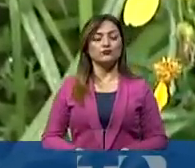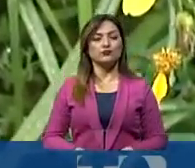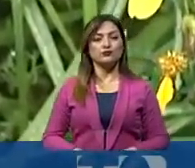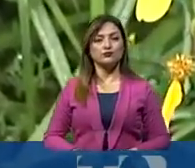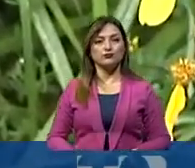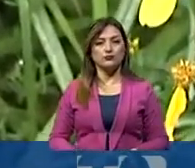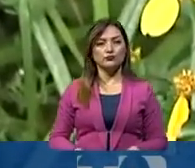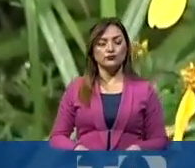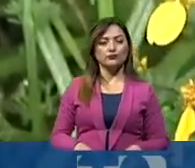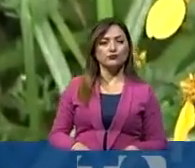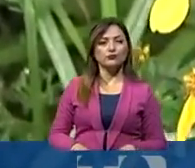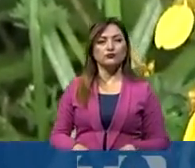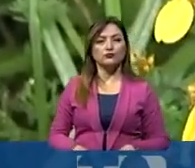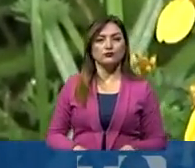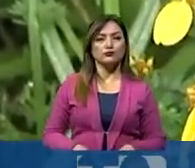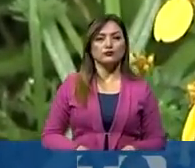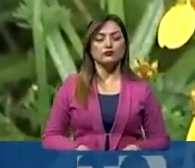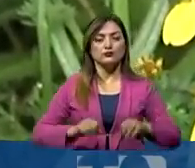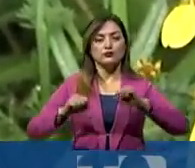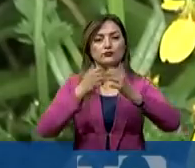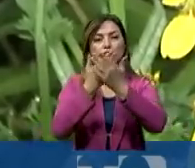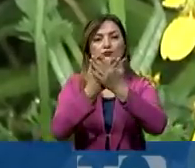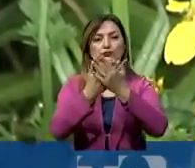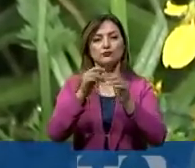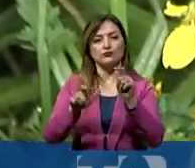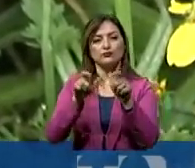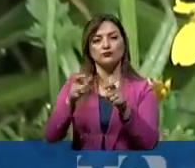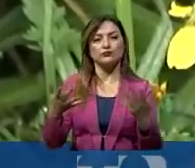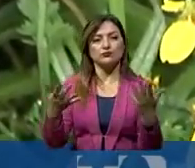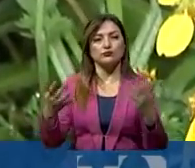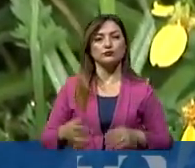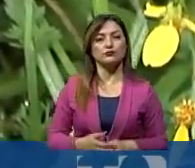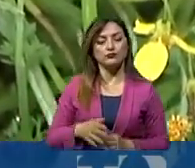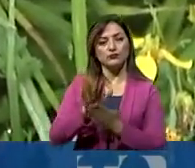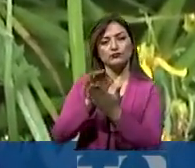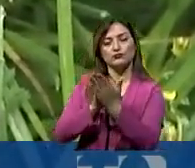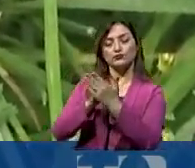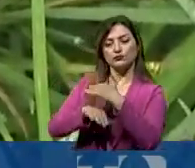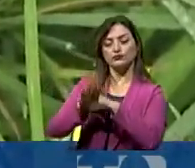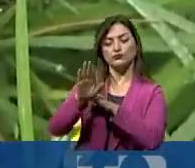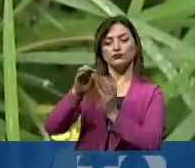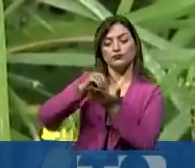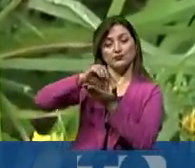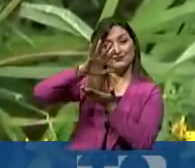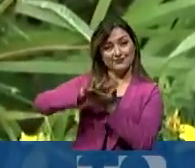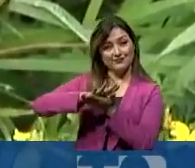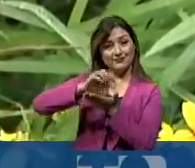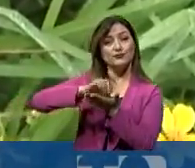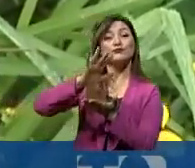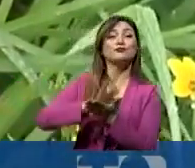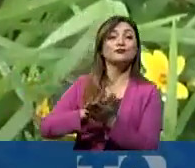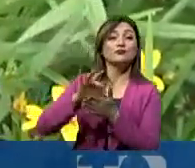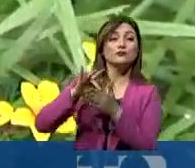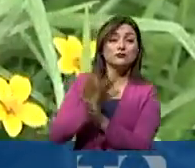este espacio gestionado por la iniciativa ciudadana, sino que allí hay un proyecto de introducción de la ranita marsupial de Quito, una especie